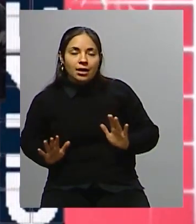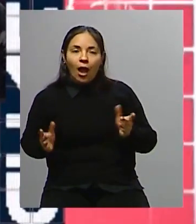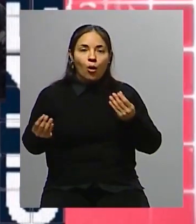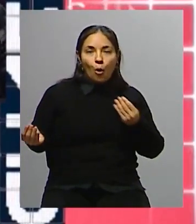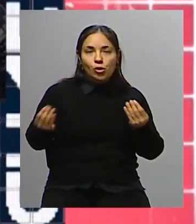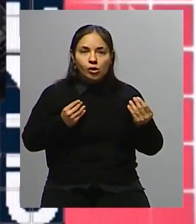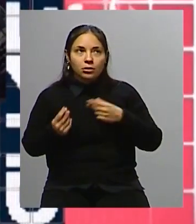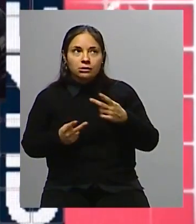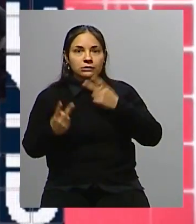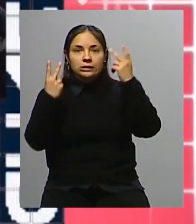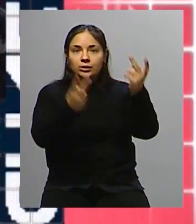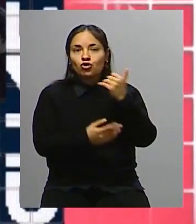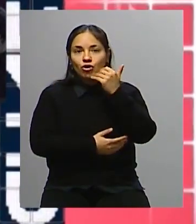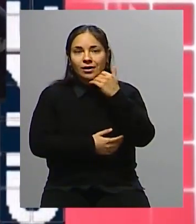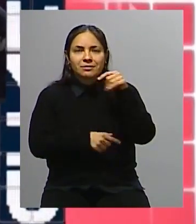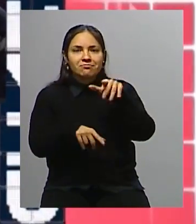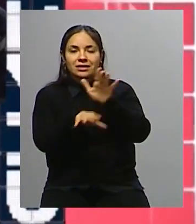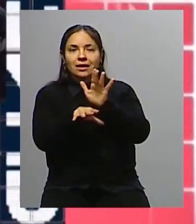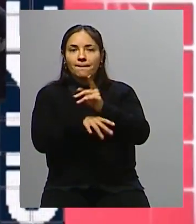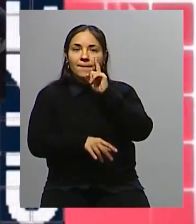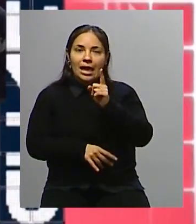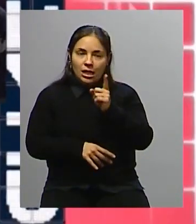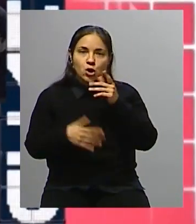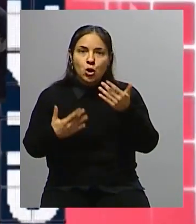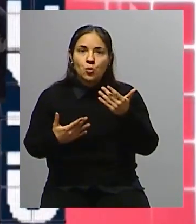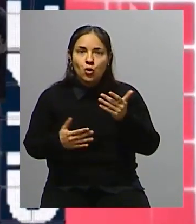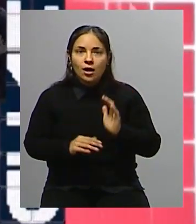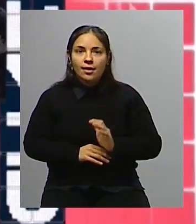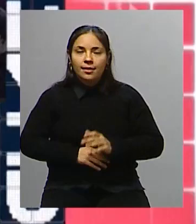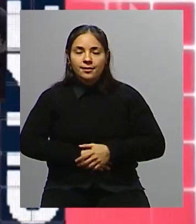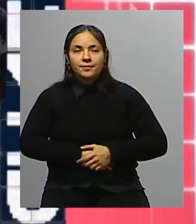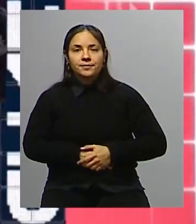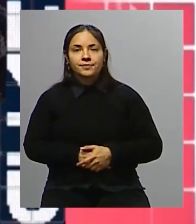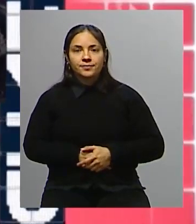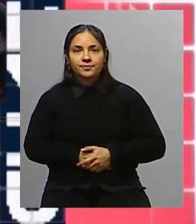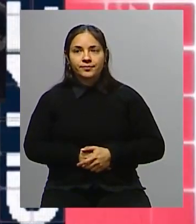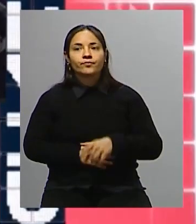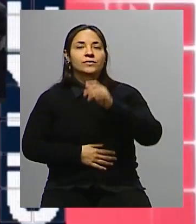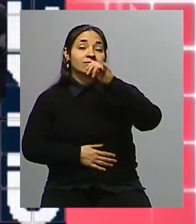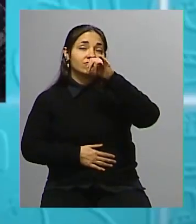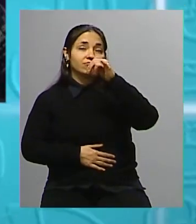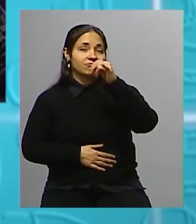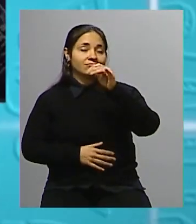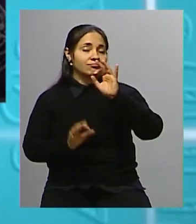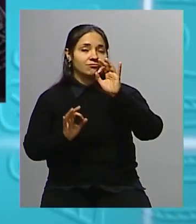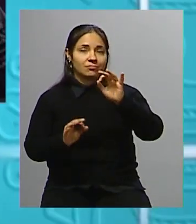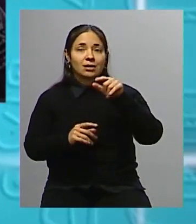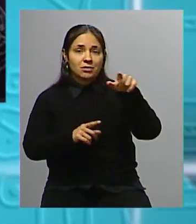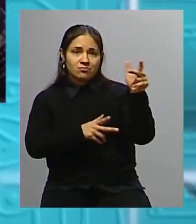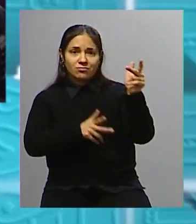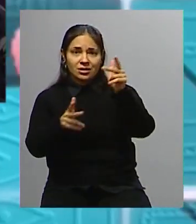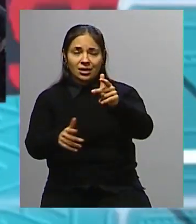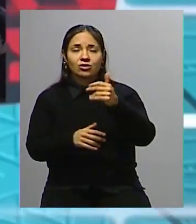adecuado y obviamente ese riesgo puede suponer un montón de peligros, ¿no? Sí, y eso que mencionás tiene